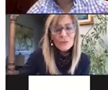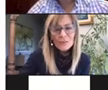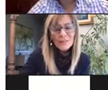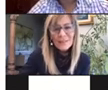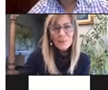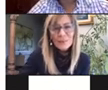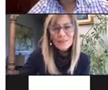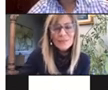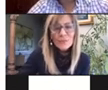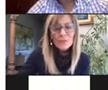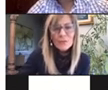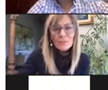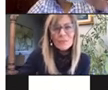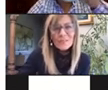Potter.